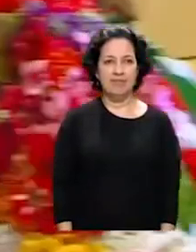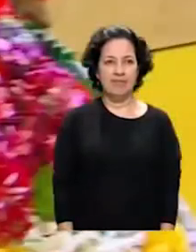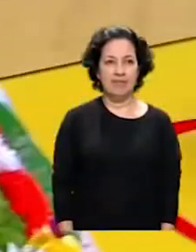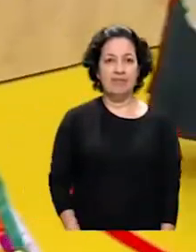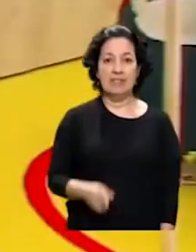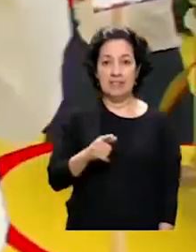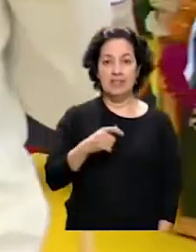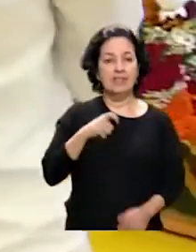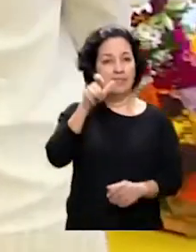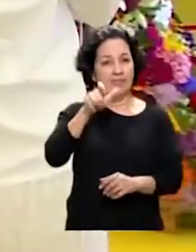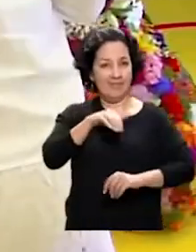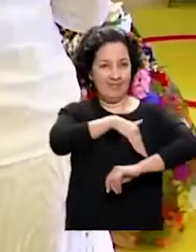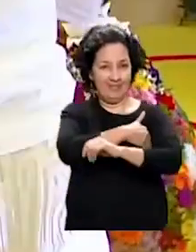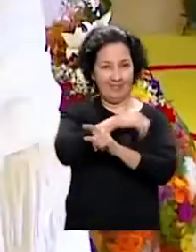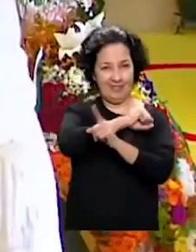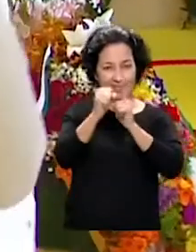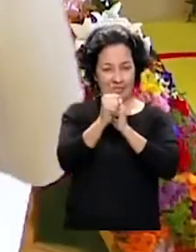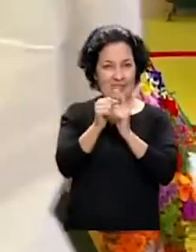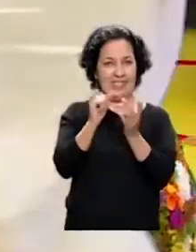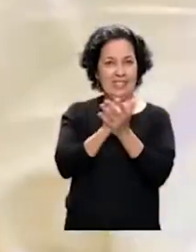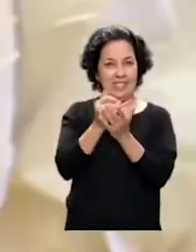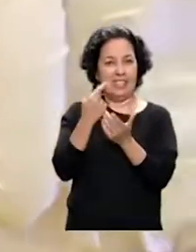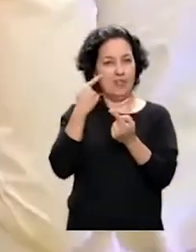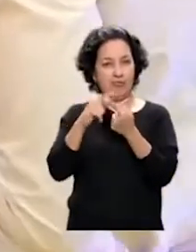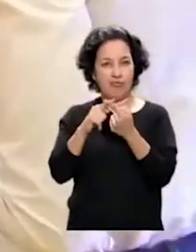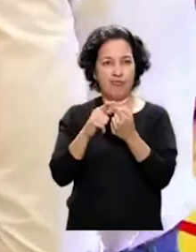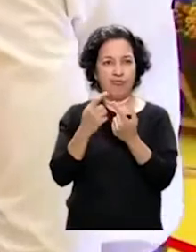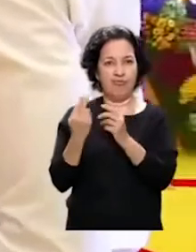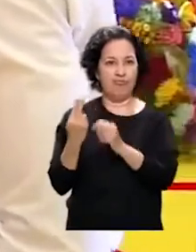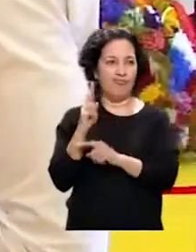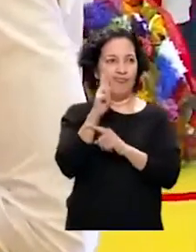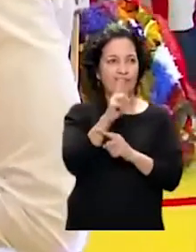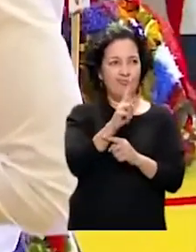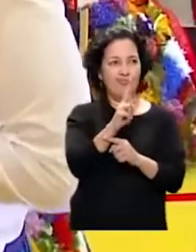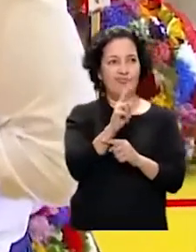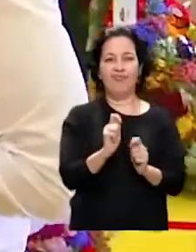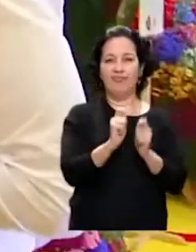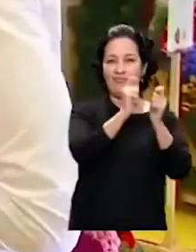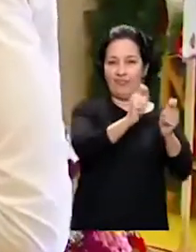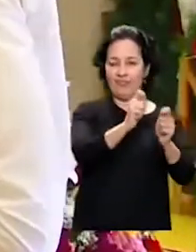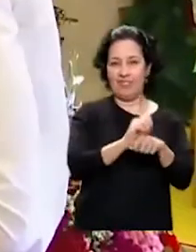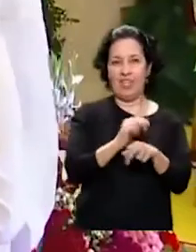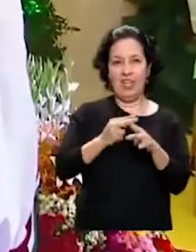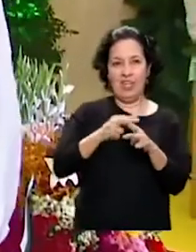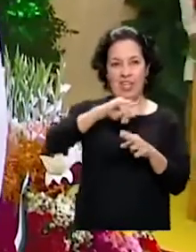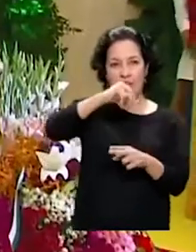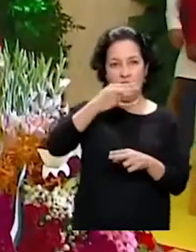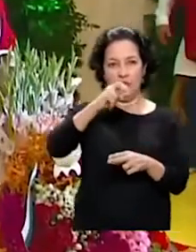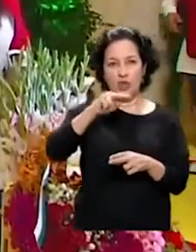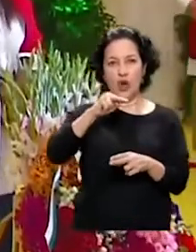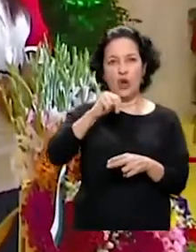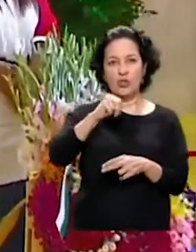La gestora social y el alcalde imponen el gallardete a John Jairo Grajales Gómez Vereda,